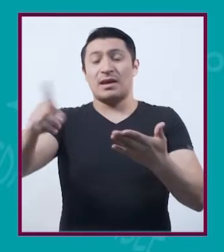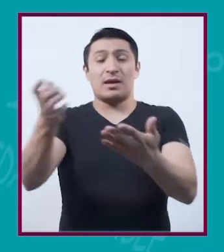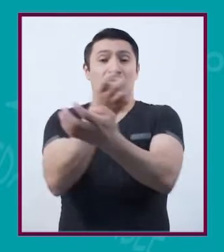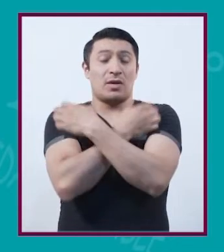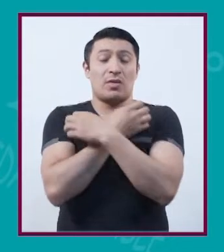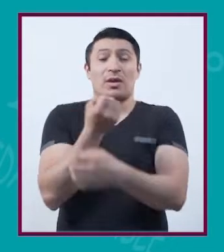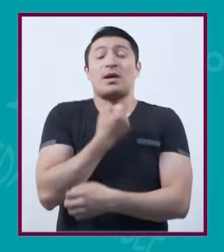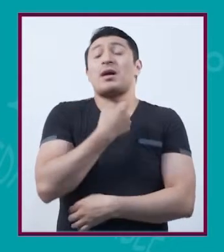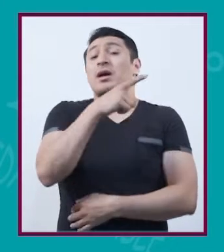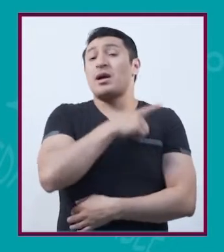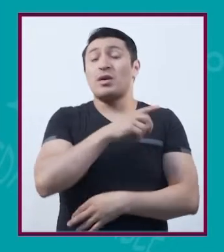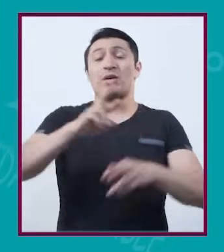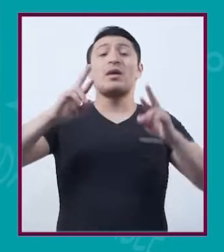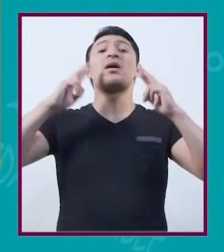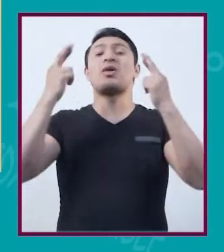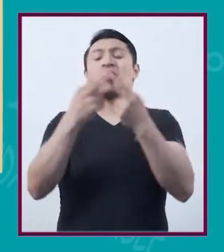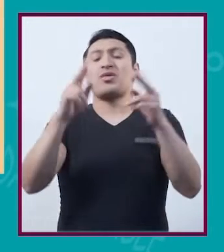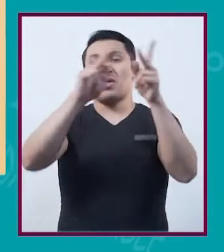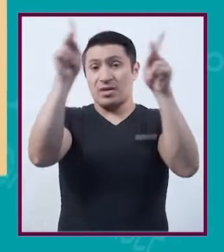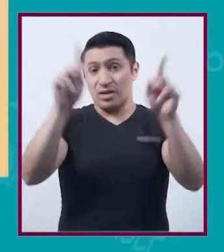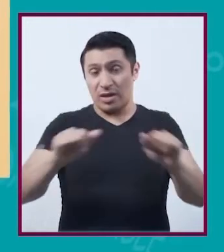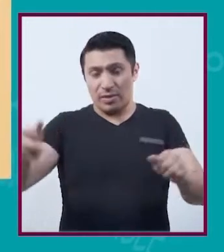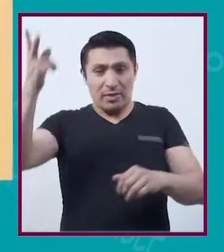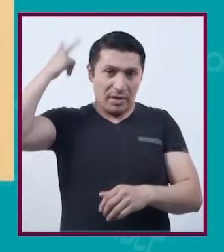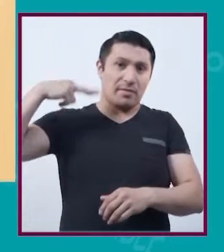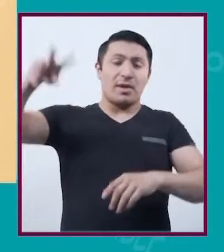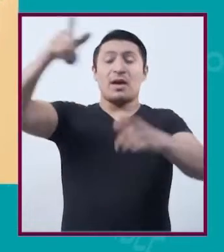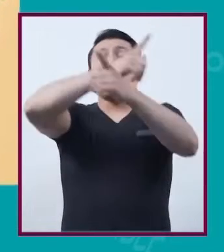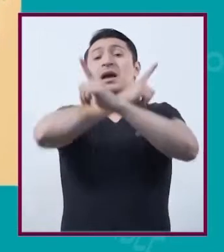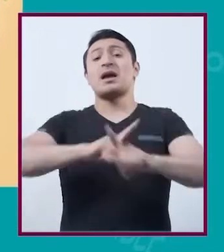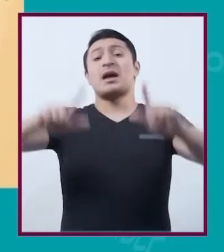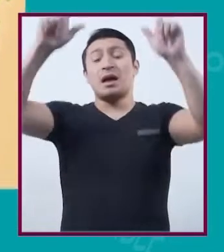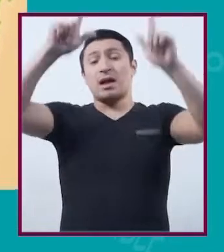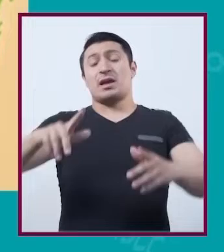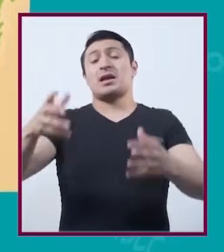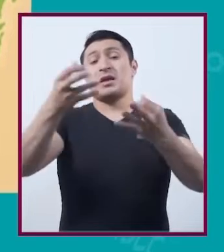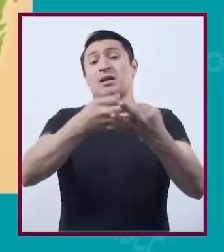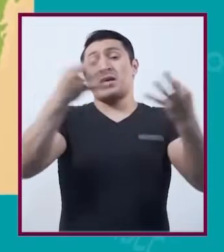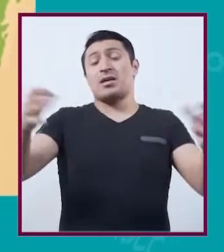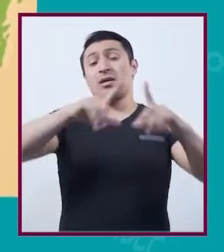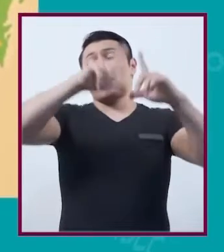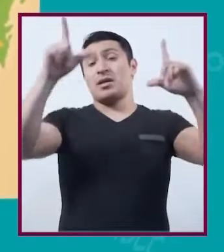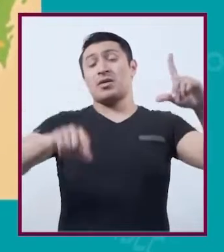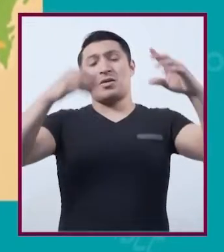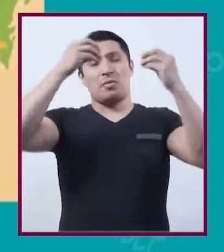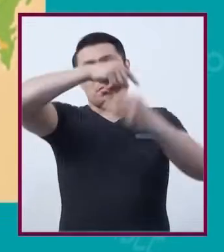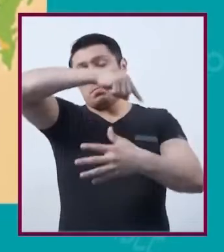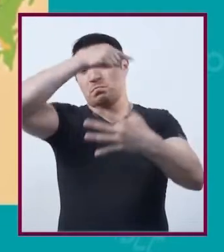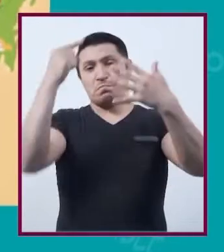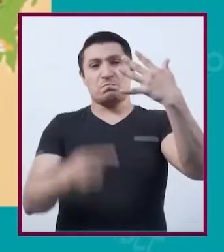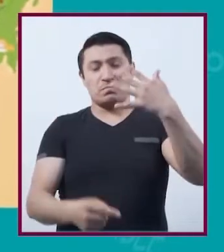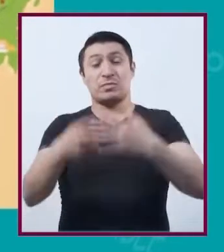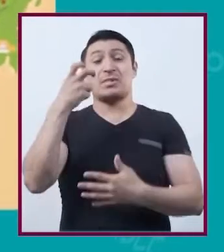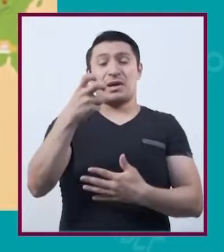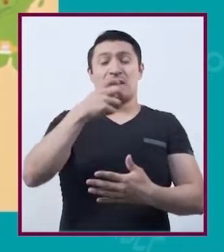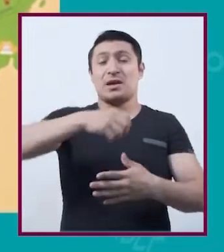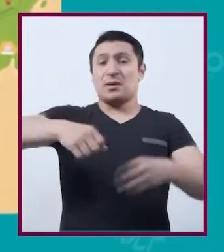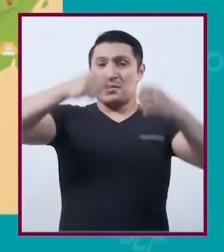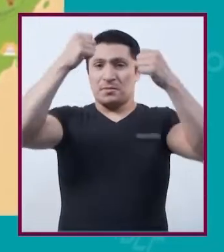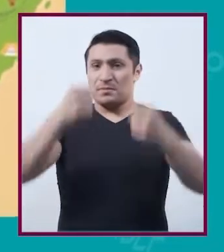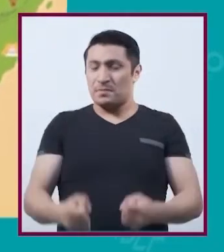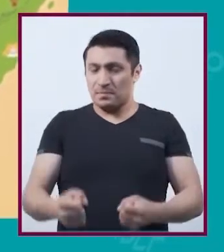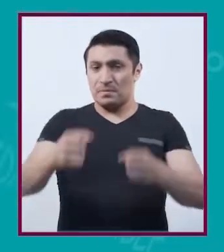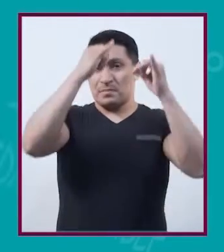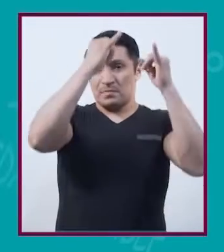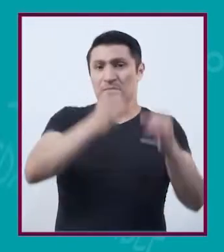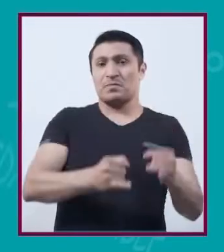diferencias. Por ejemplo, el derecho a la educación, la salud, a reunirse pacíficamente, a viajar libremente por el territorio y